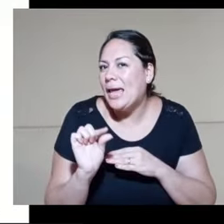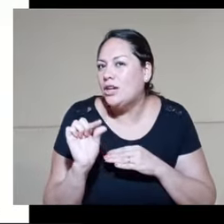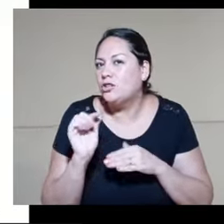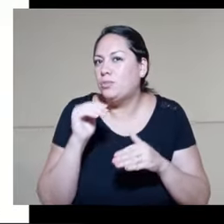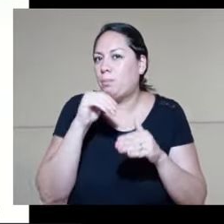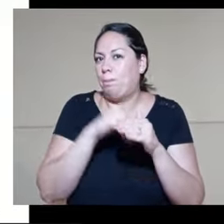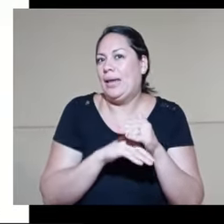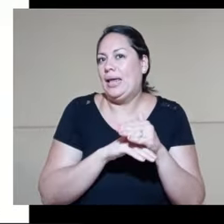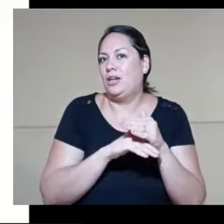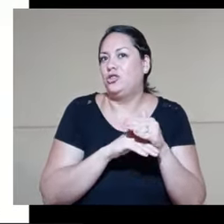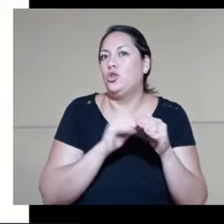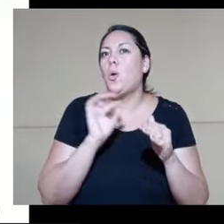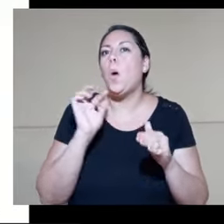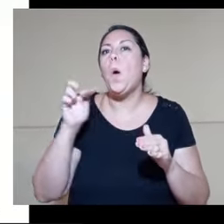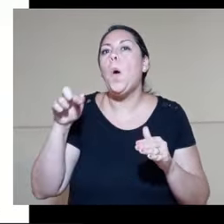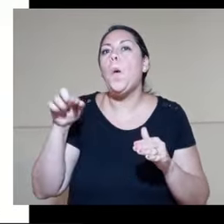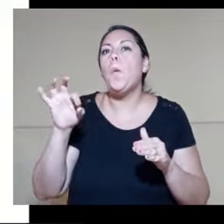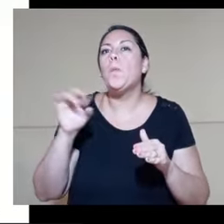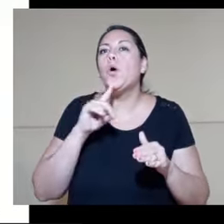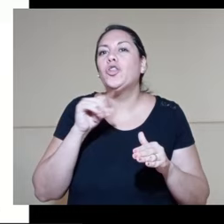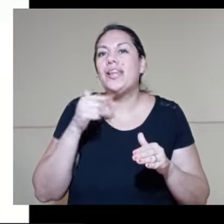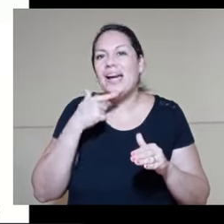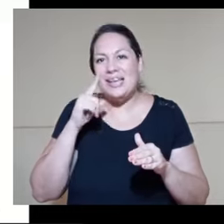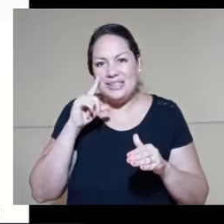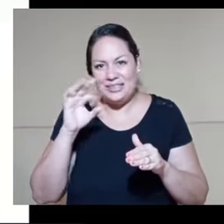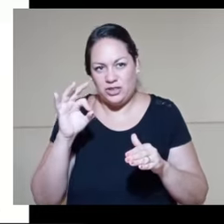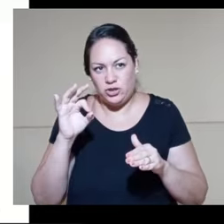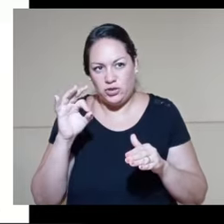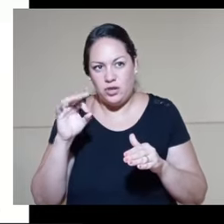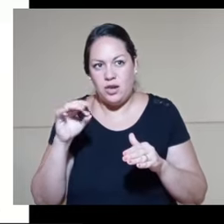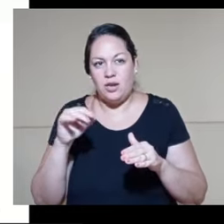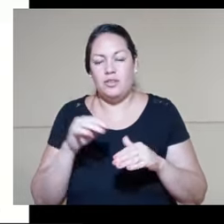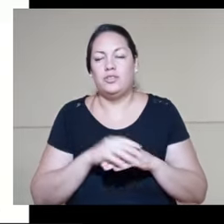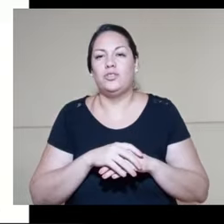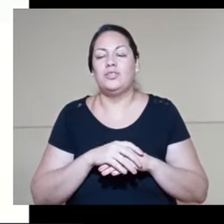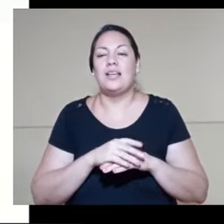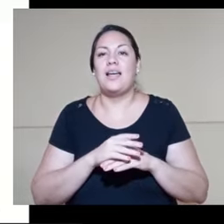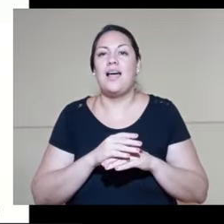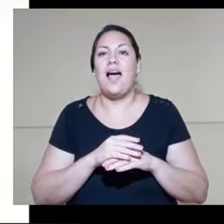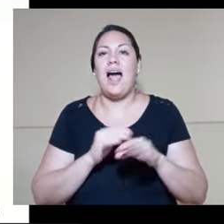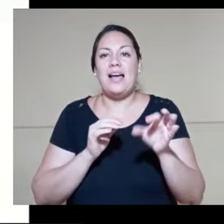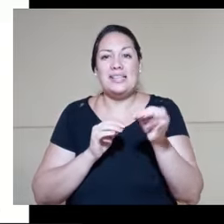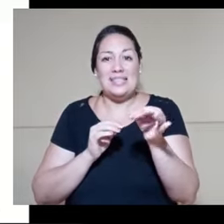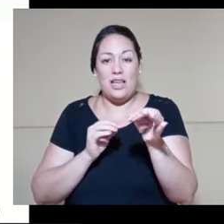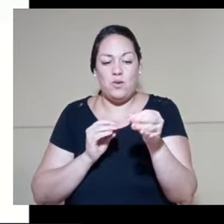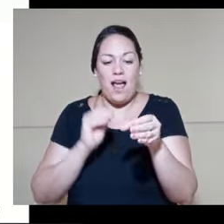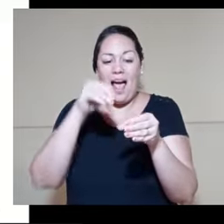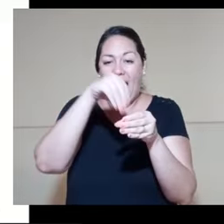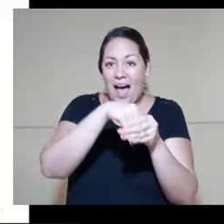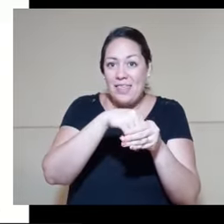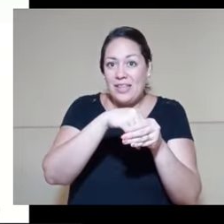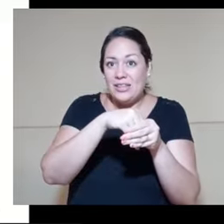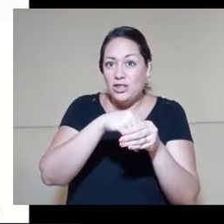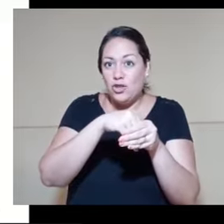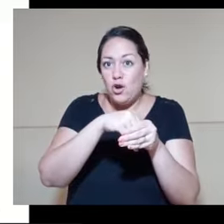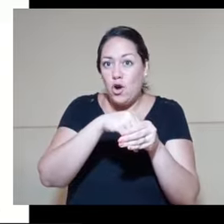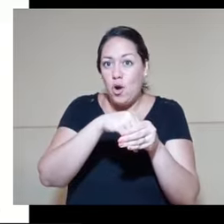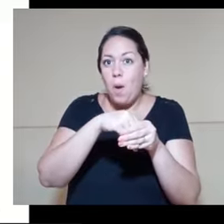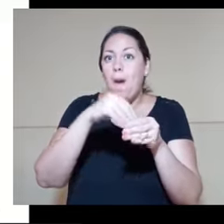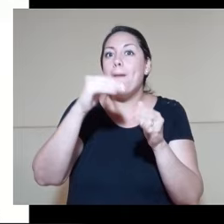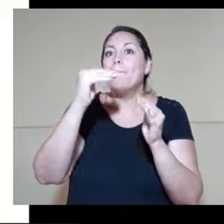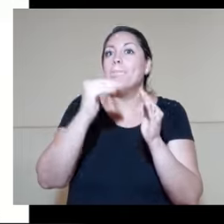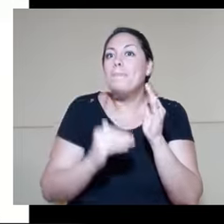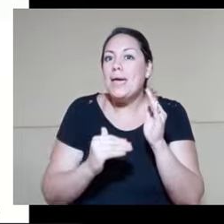Pero siempre hay menos potasio adentro que sodio. Entonces nosotros tenemos acá dentro de la célula menos